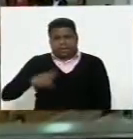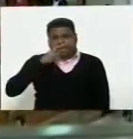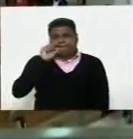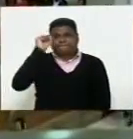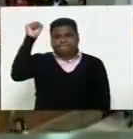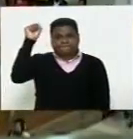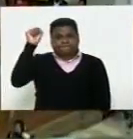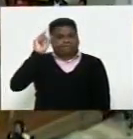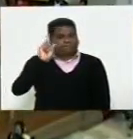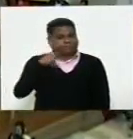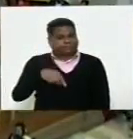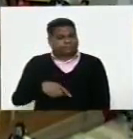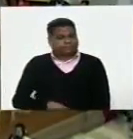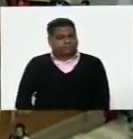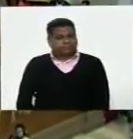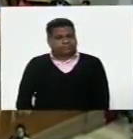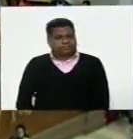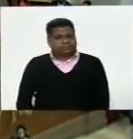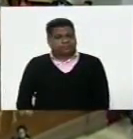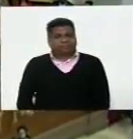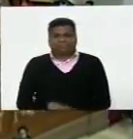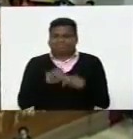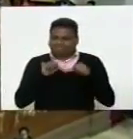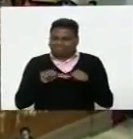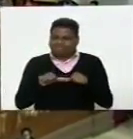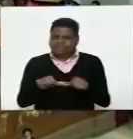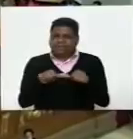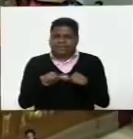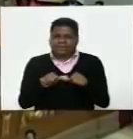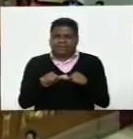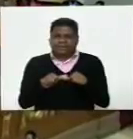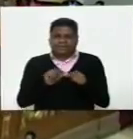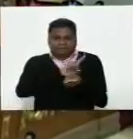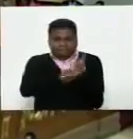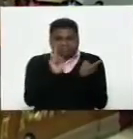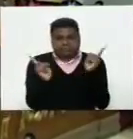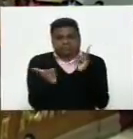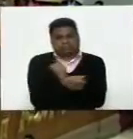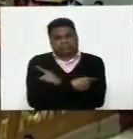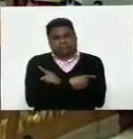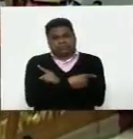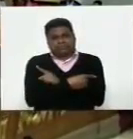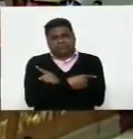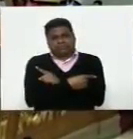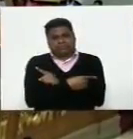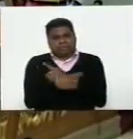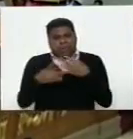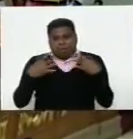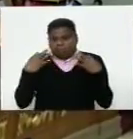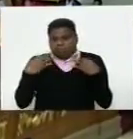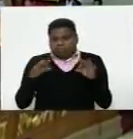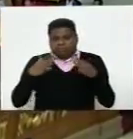Maduro, se ha empeñado en que esa transición sea humanamente